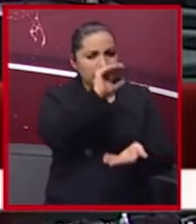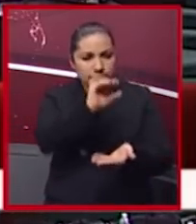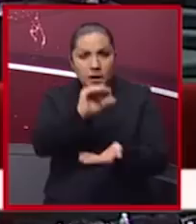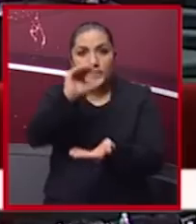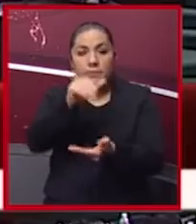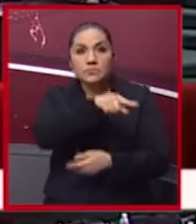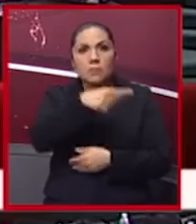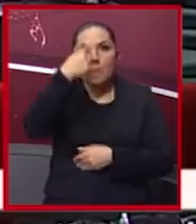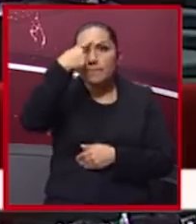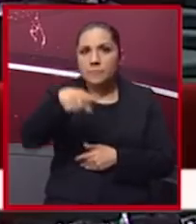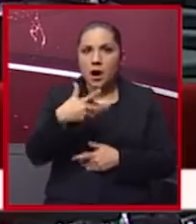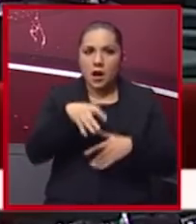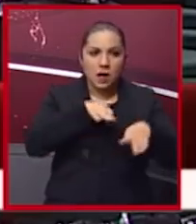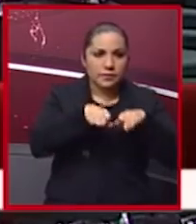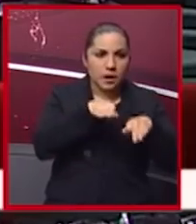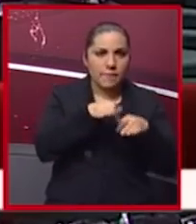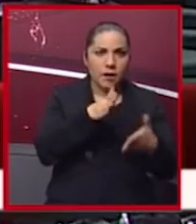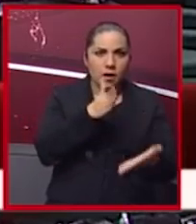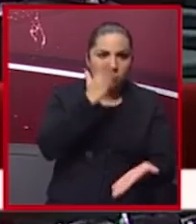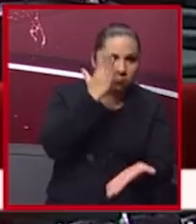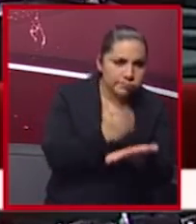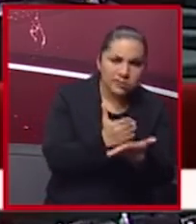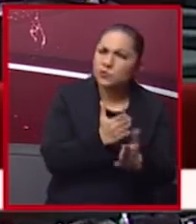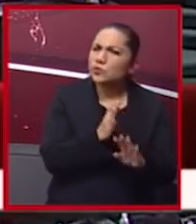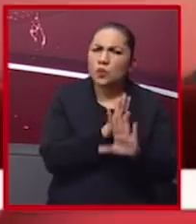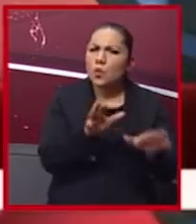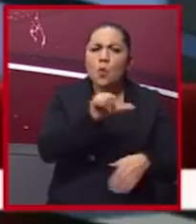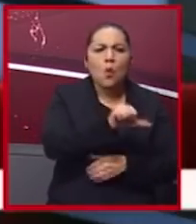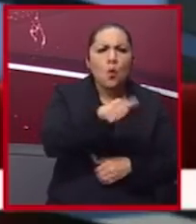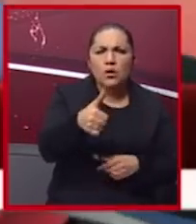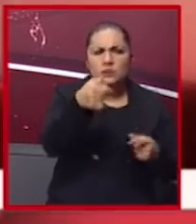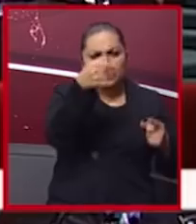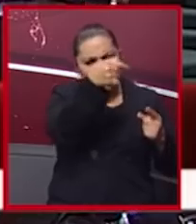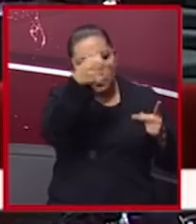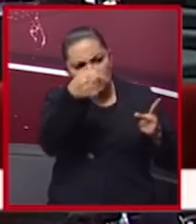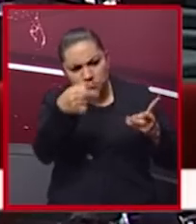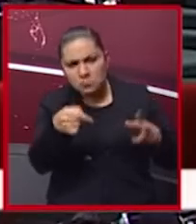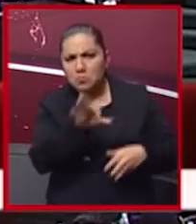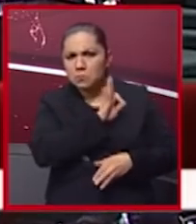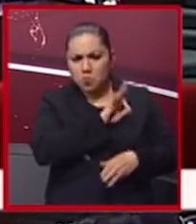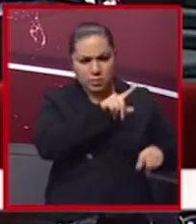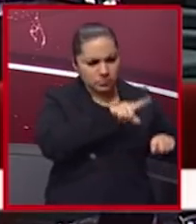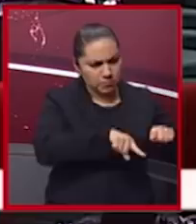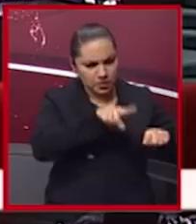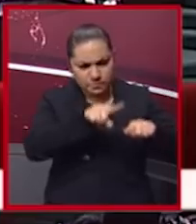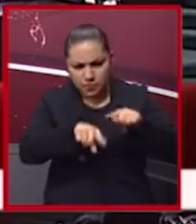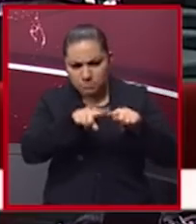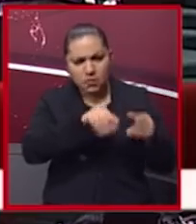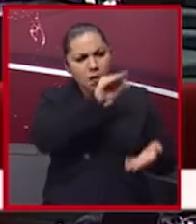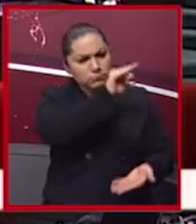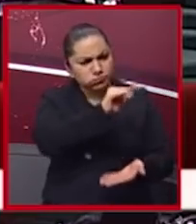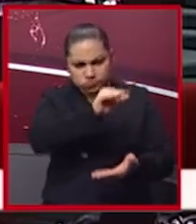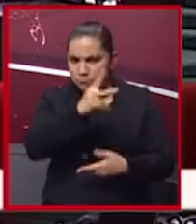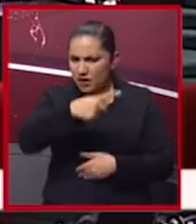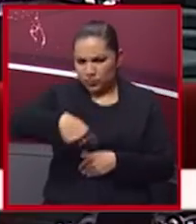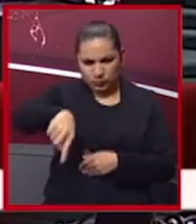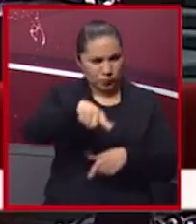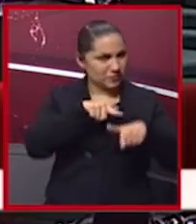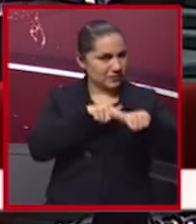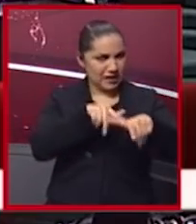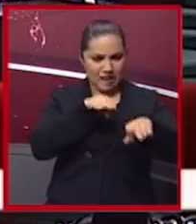para gastos y superfluos de operación. Este proyecto de presupuesto